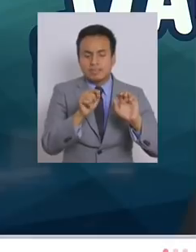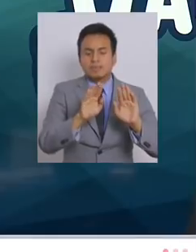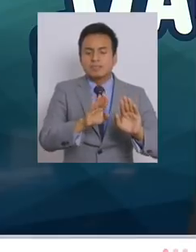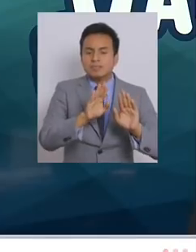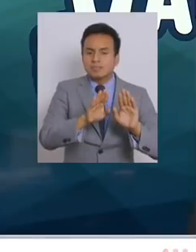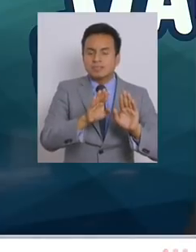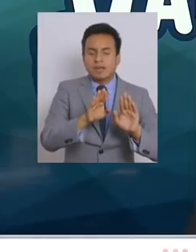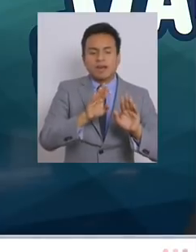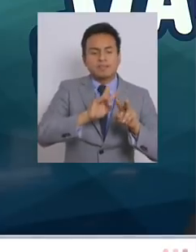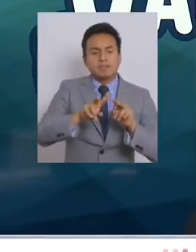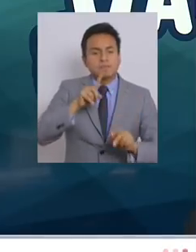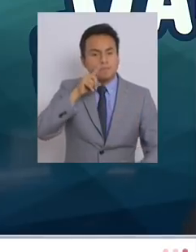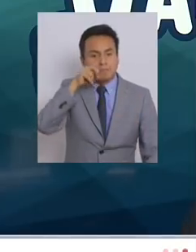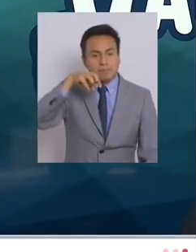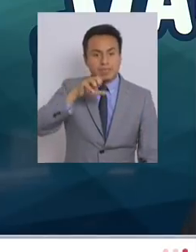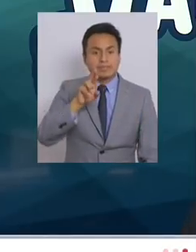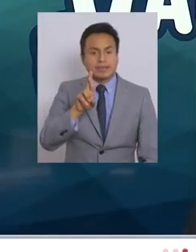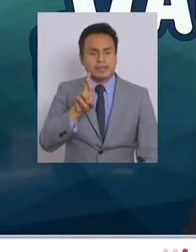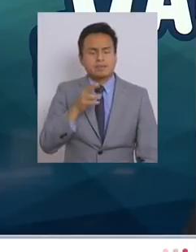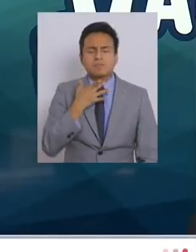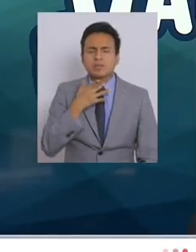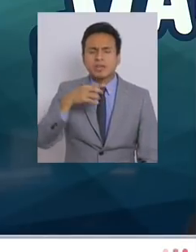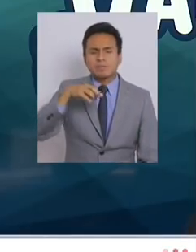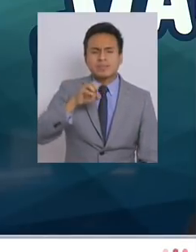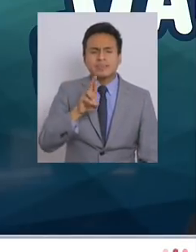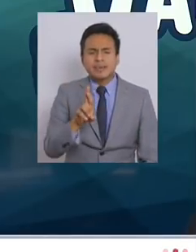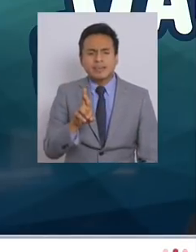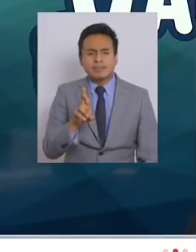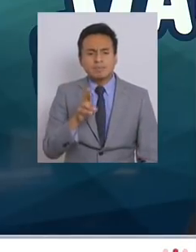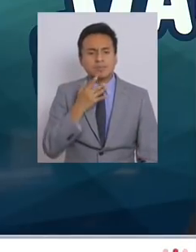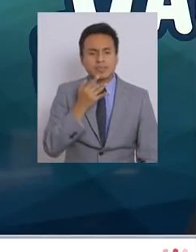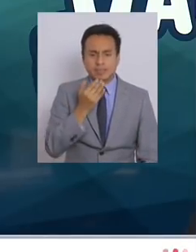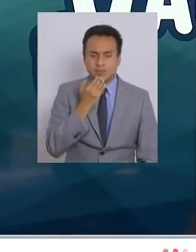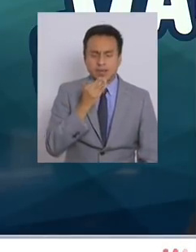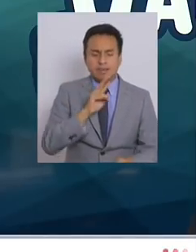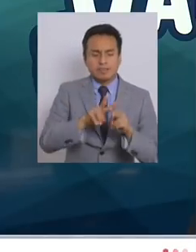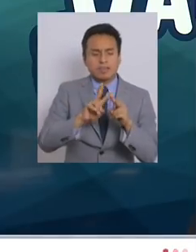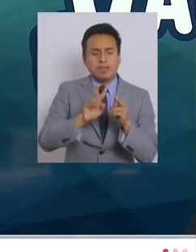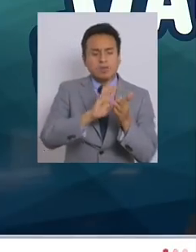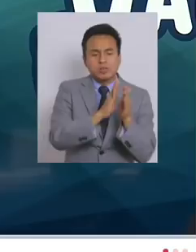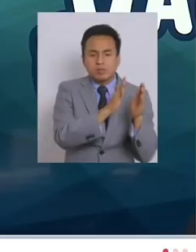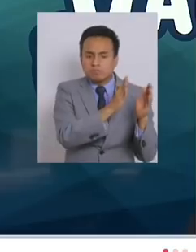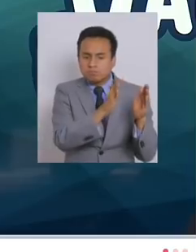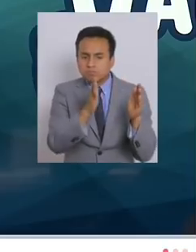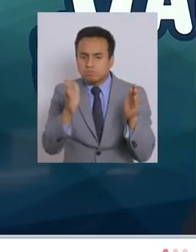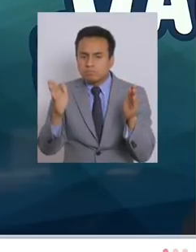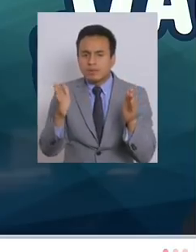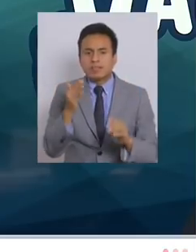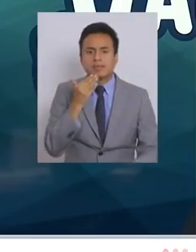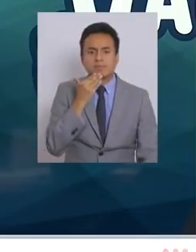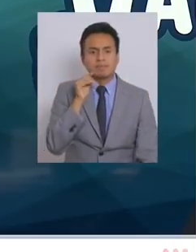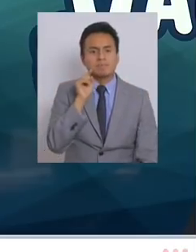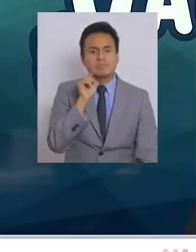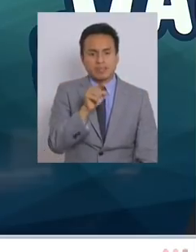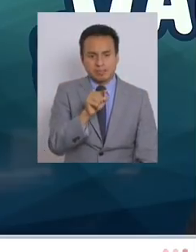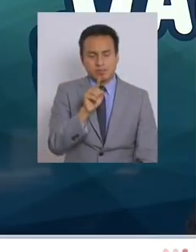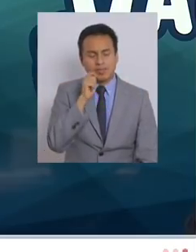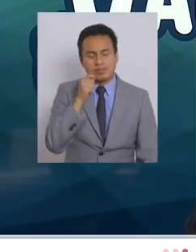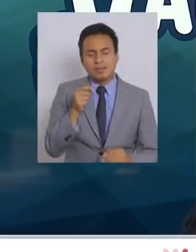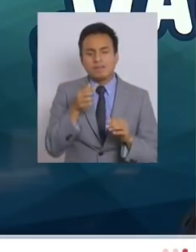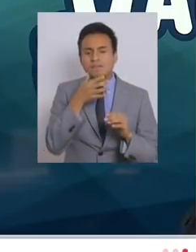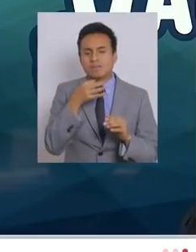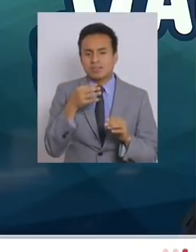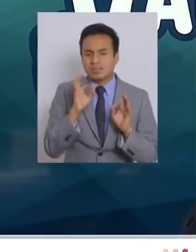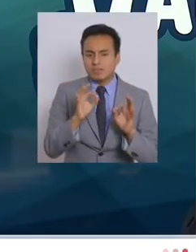se le va a hacer una pcr y porque una pcr porque también vamos a hacer la secuenciación y obviamente es factible